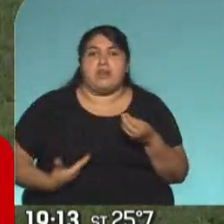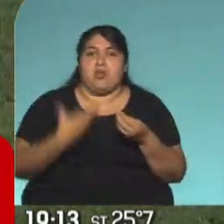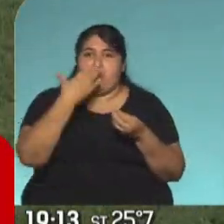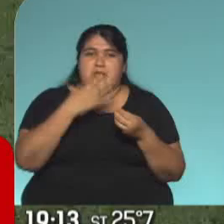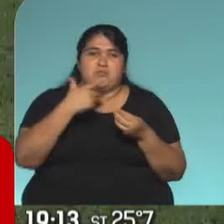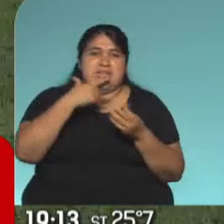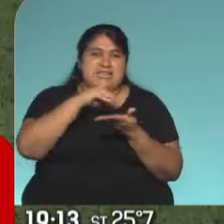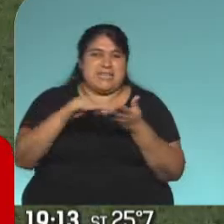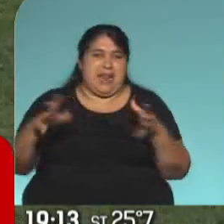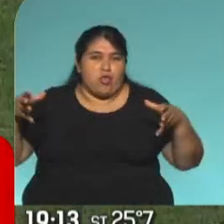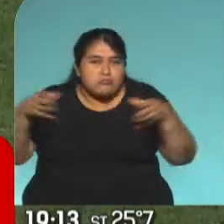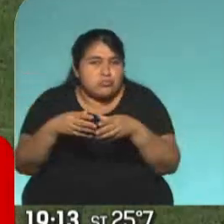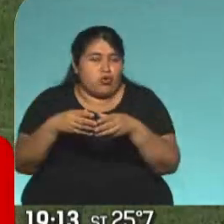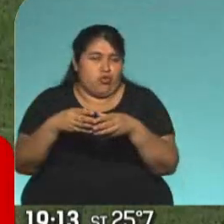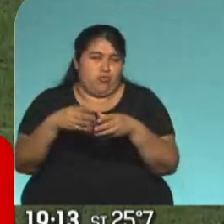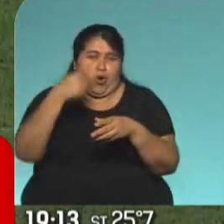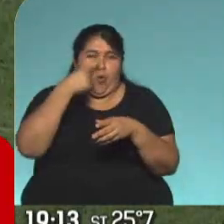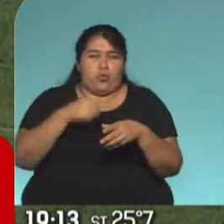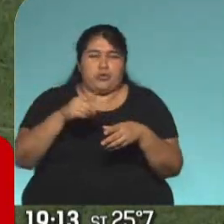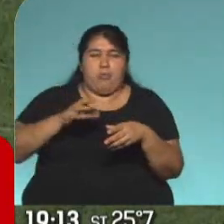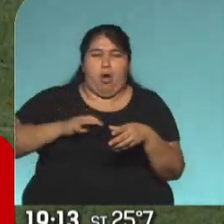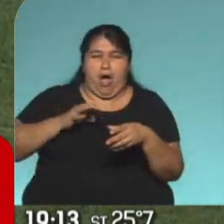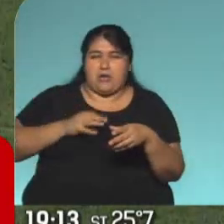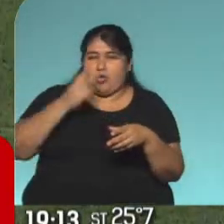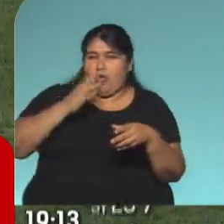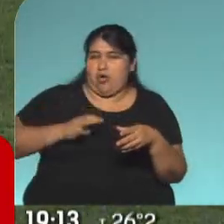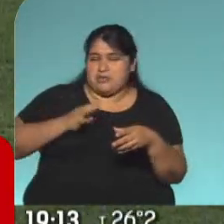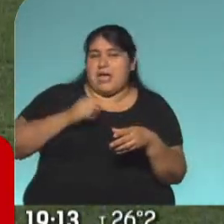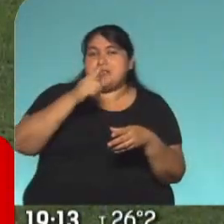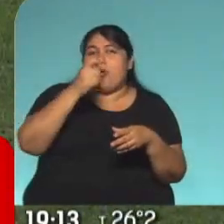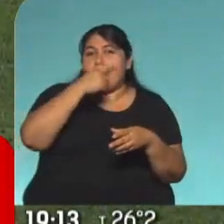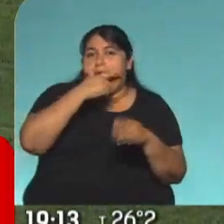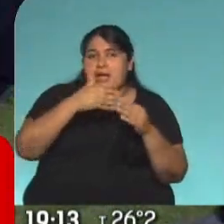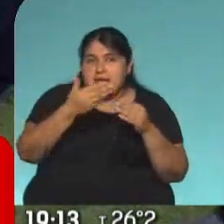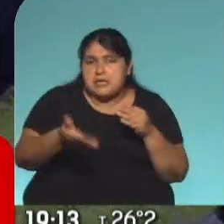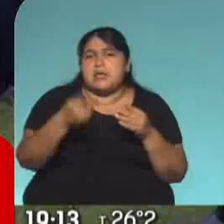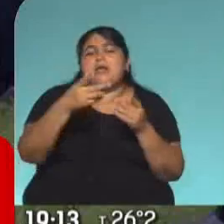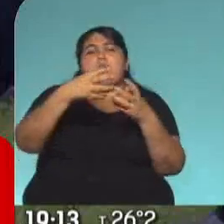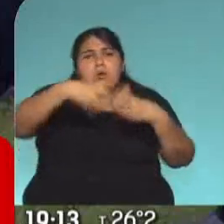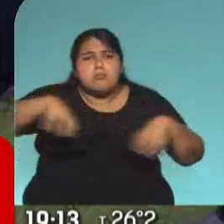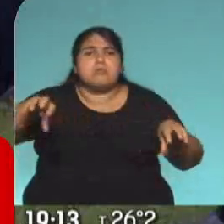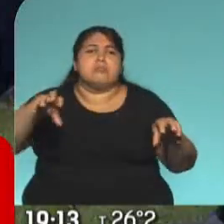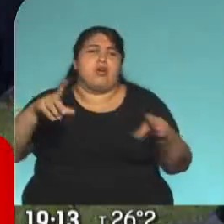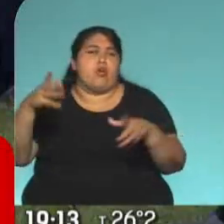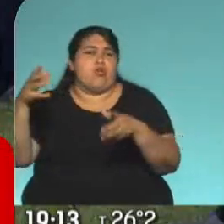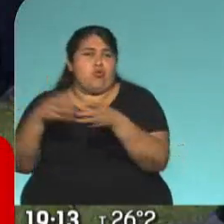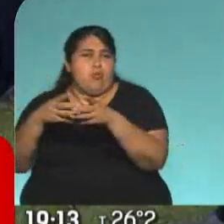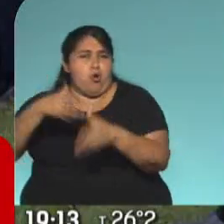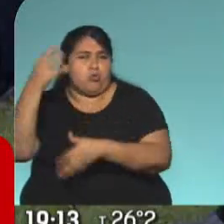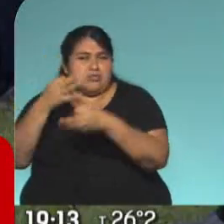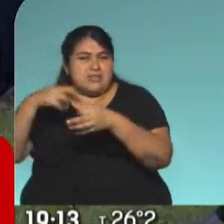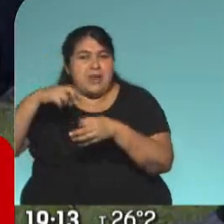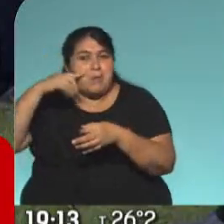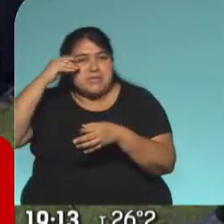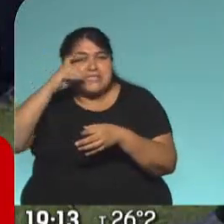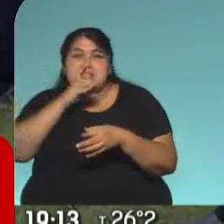Senado. Recordemos que el Senado durante los últimos 2 años de mandato de Mauricio Macri estaba quebrado. Por un lado estaba el bloque justicialista que conducía Pichetto, por